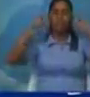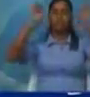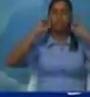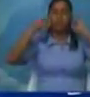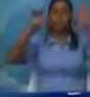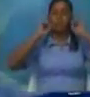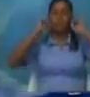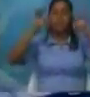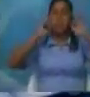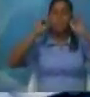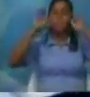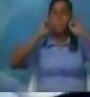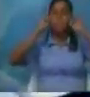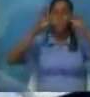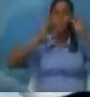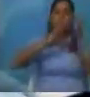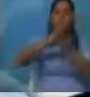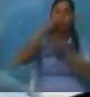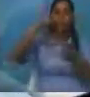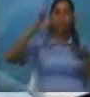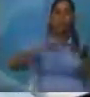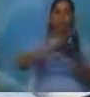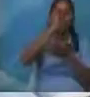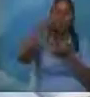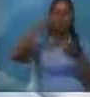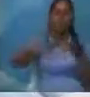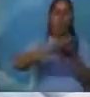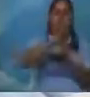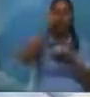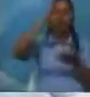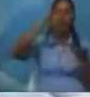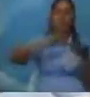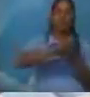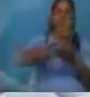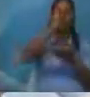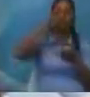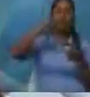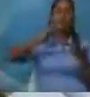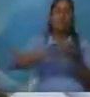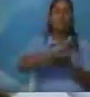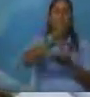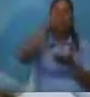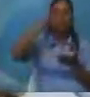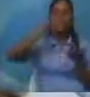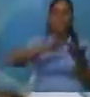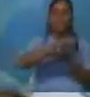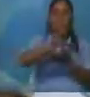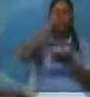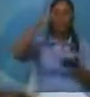bendiga Gloria a Dios Gloria a Dios Gloria a Dios Gloria a Dios Gloria a Dios Gloria a Dios gloria a Dios